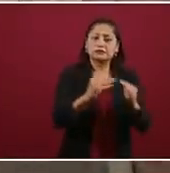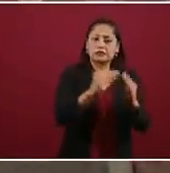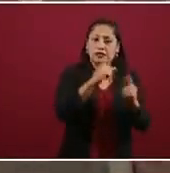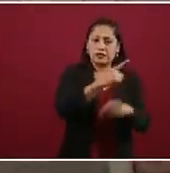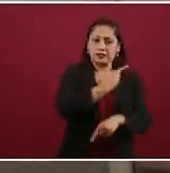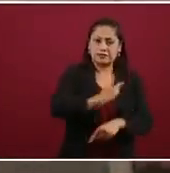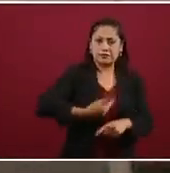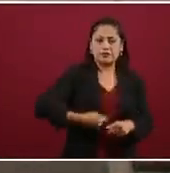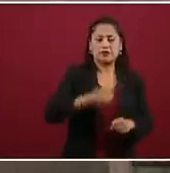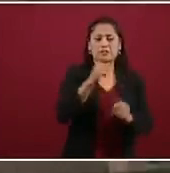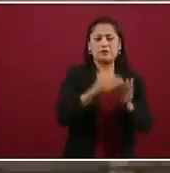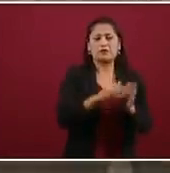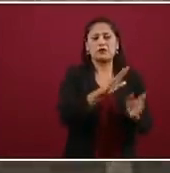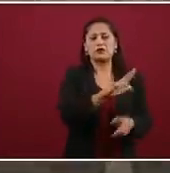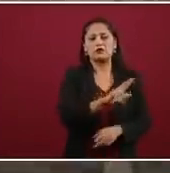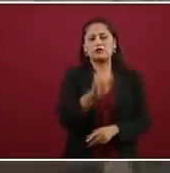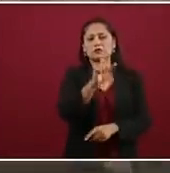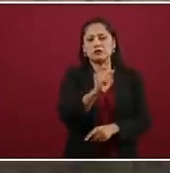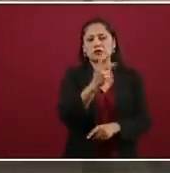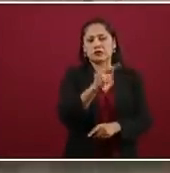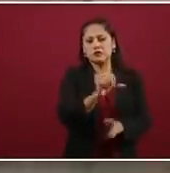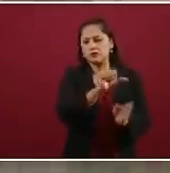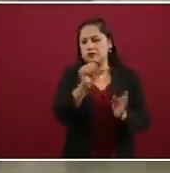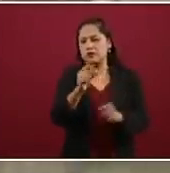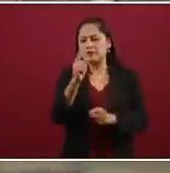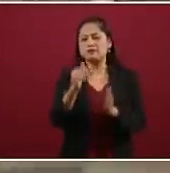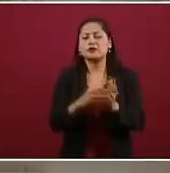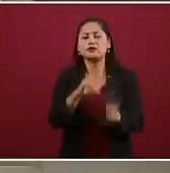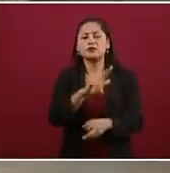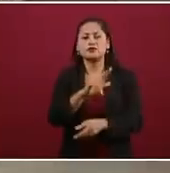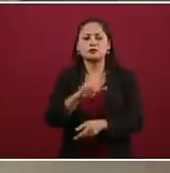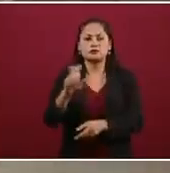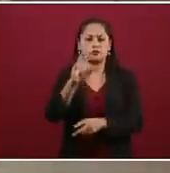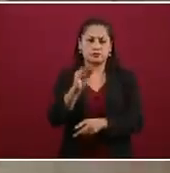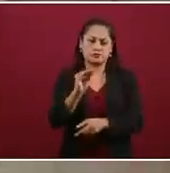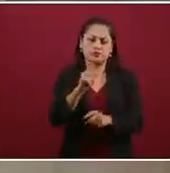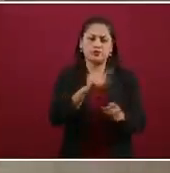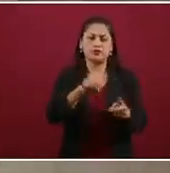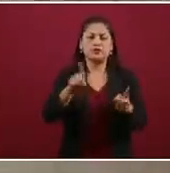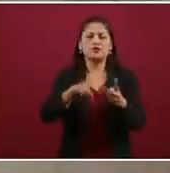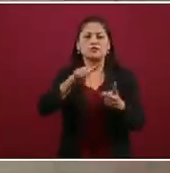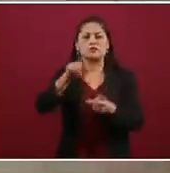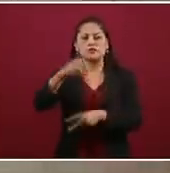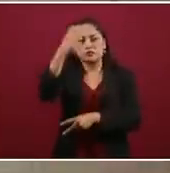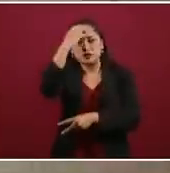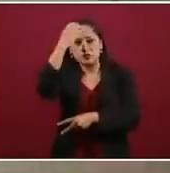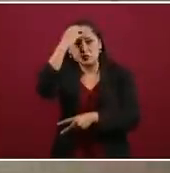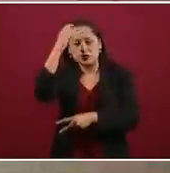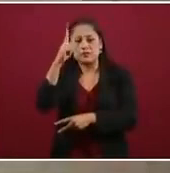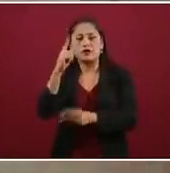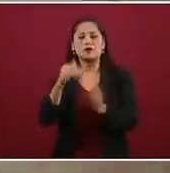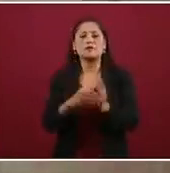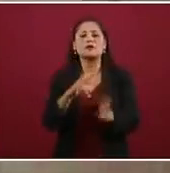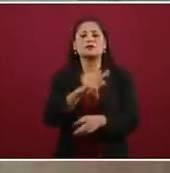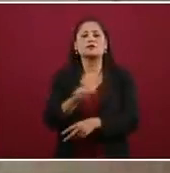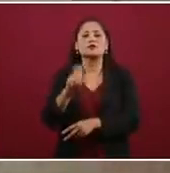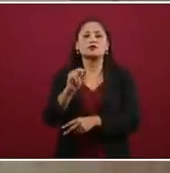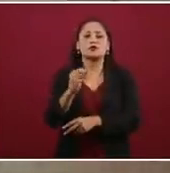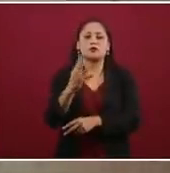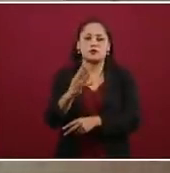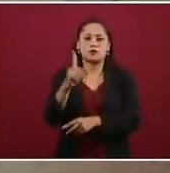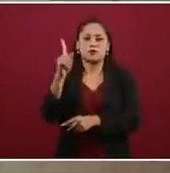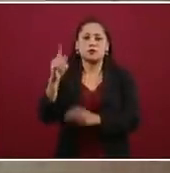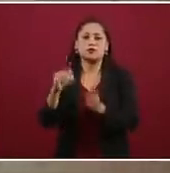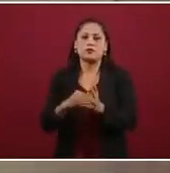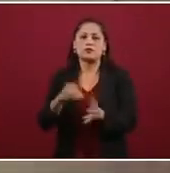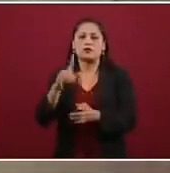entre 1822 y 1884, Castillo de Chapultepec, de 1884